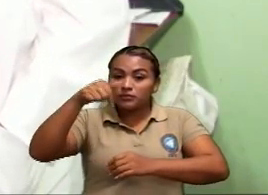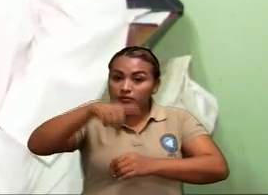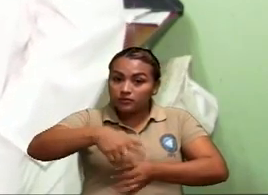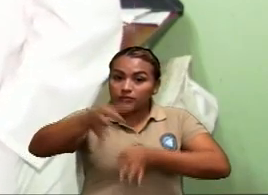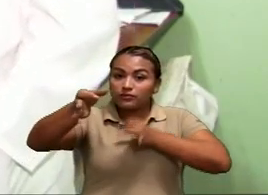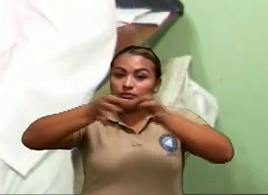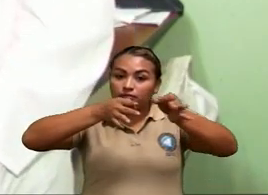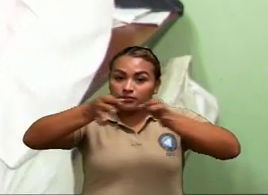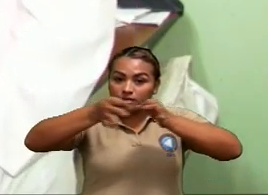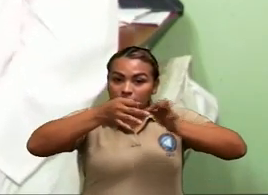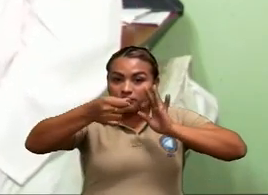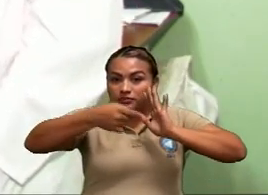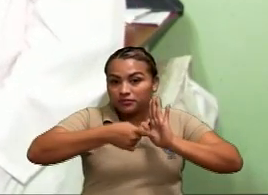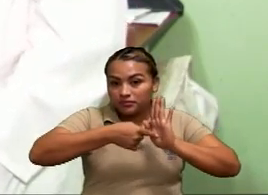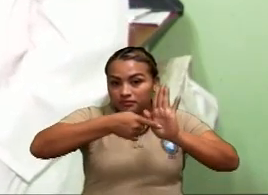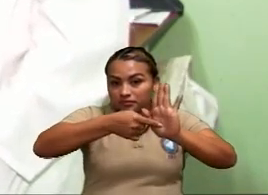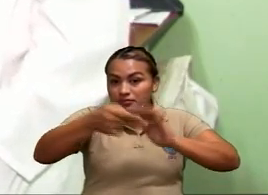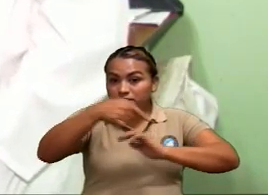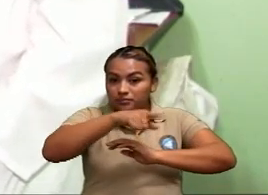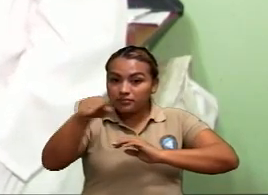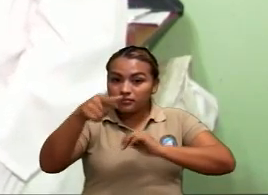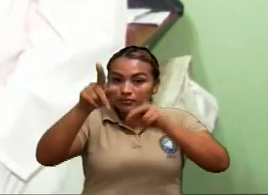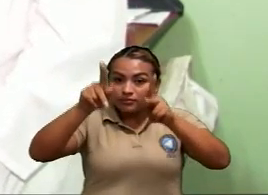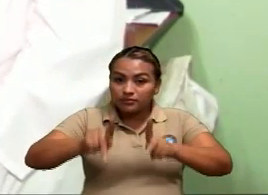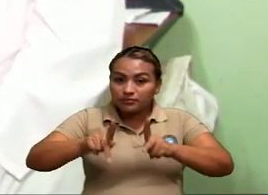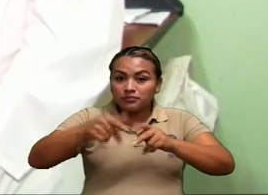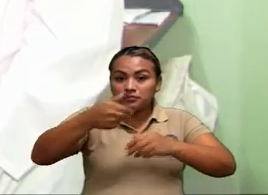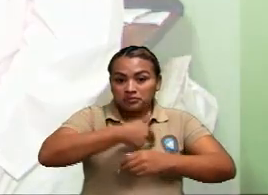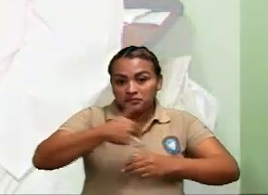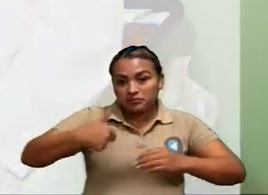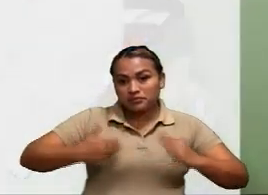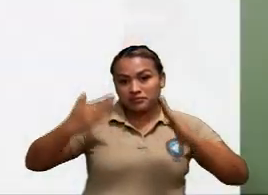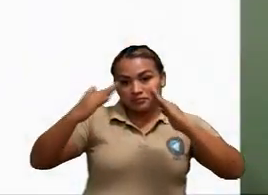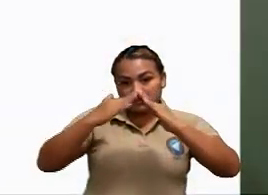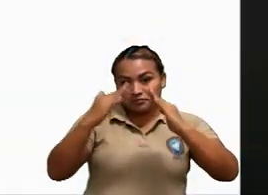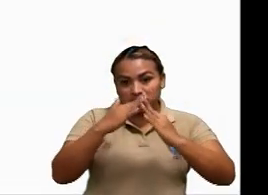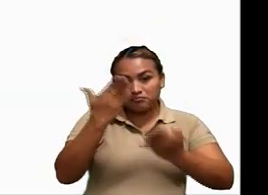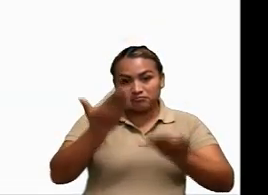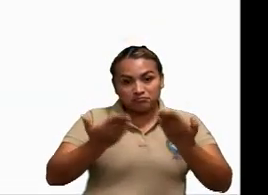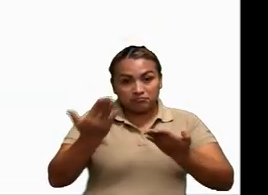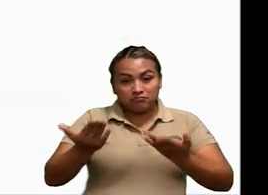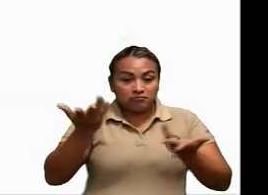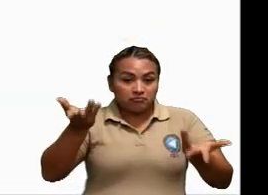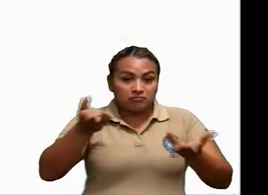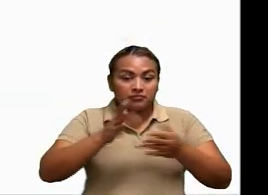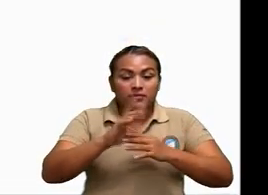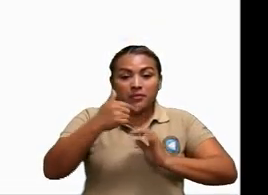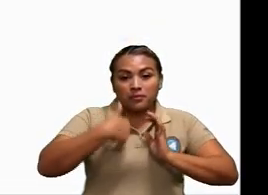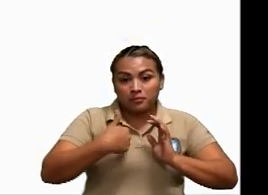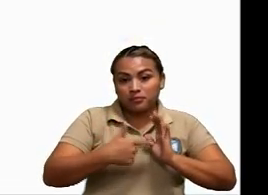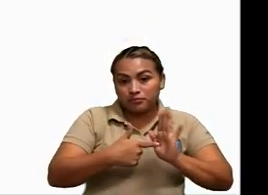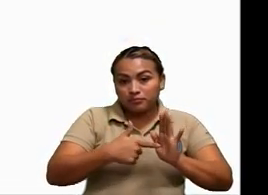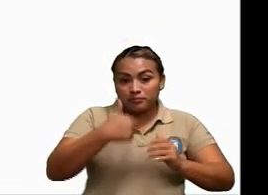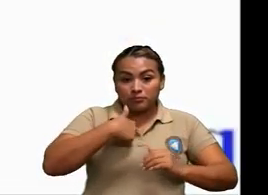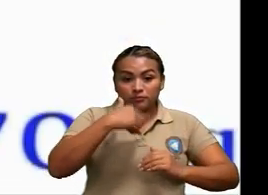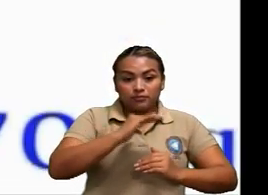personas también lo comprendan y lo hagan en su casa, pues, para ver si no están en sobrepeso. Yo mido